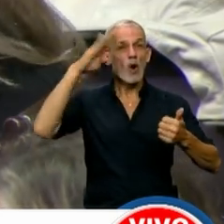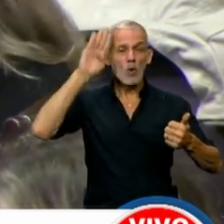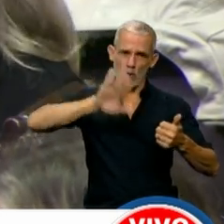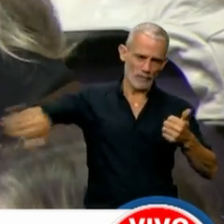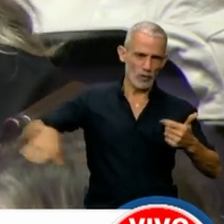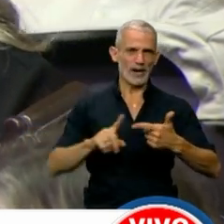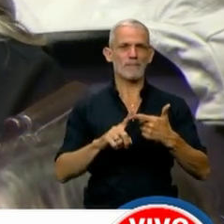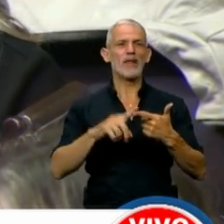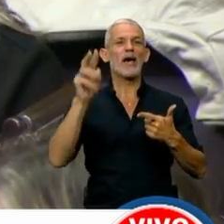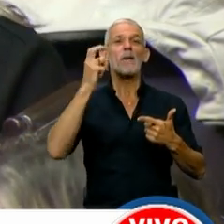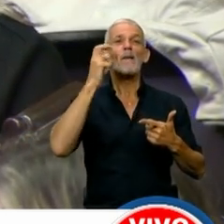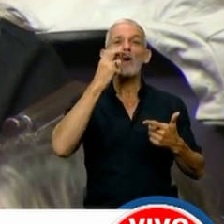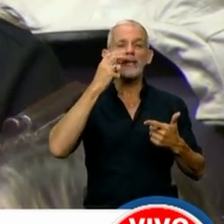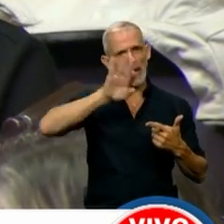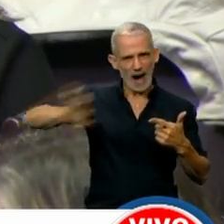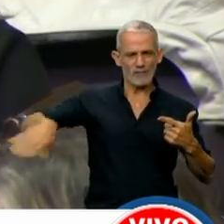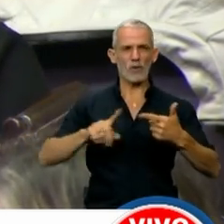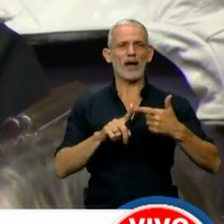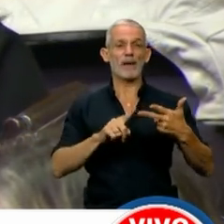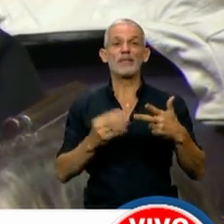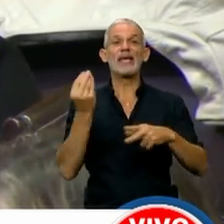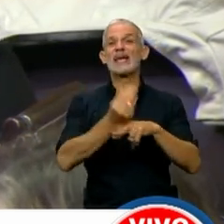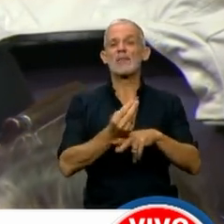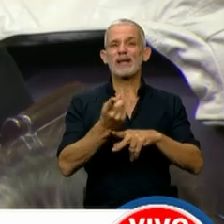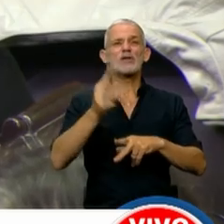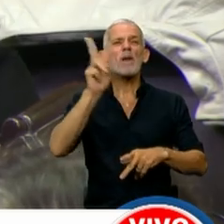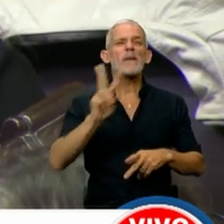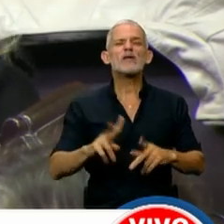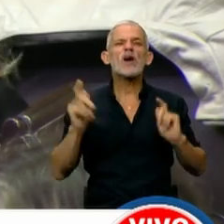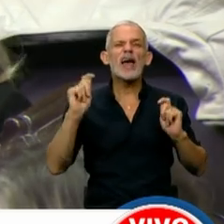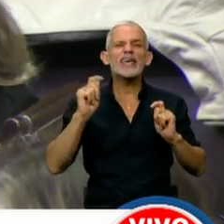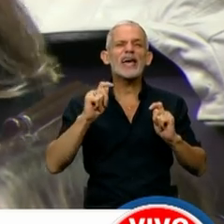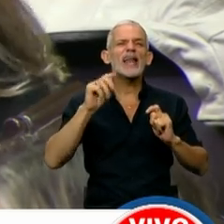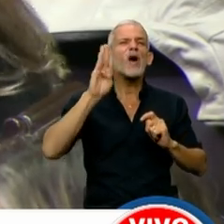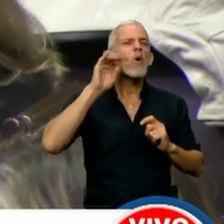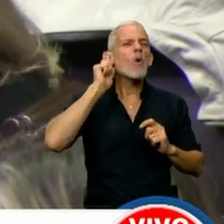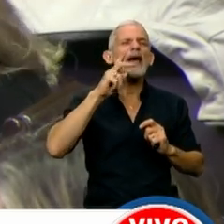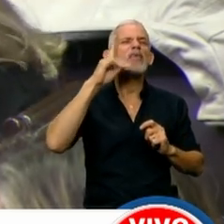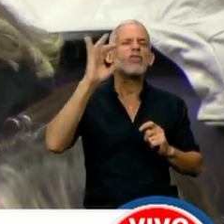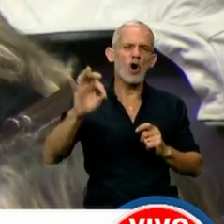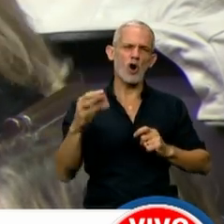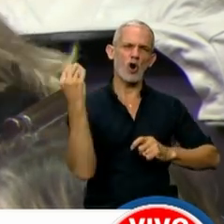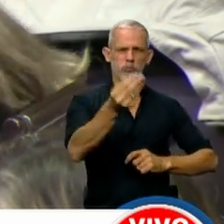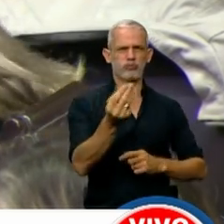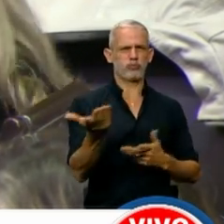dejaron afuera bolivia y en representación de venezuela fue why do hay que tener cara para